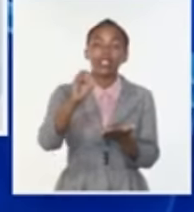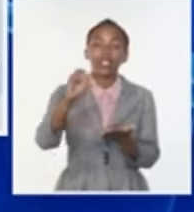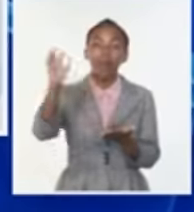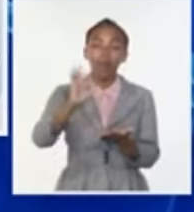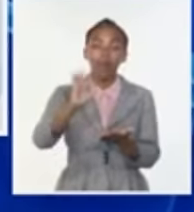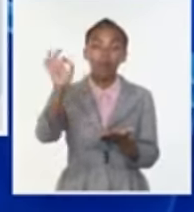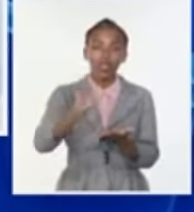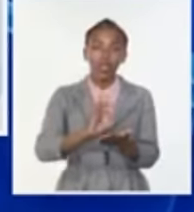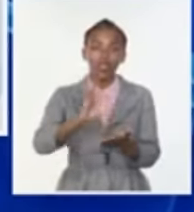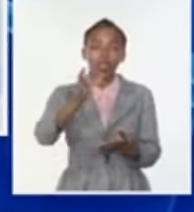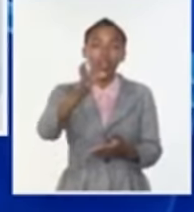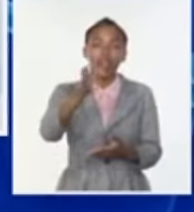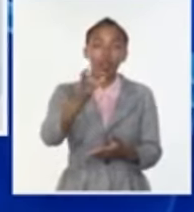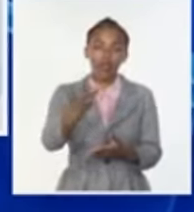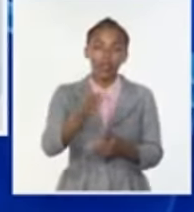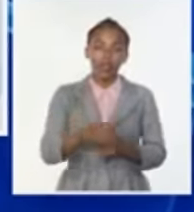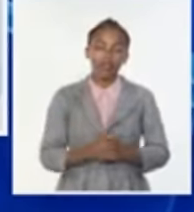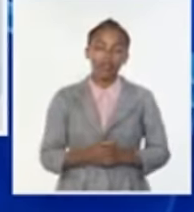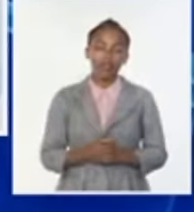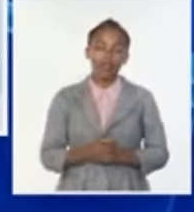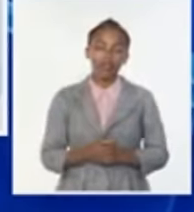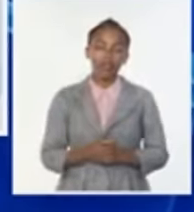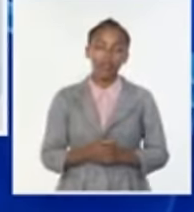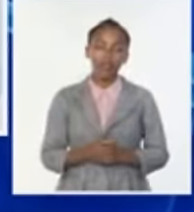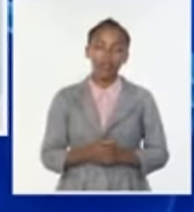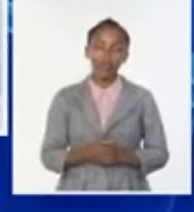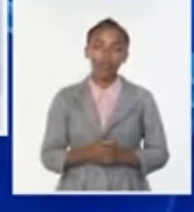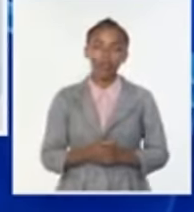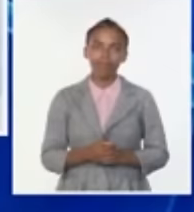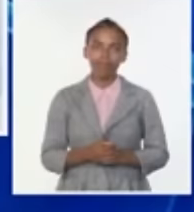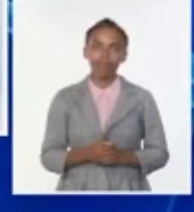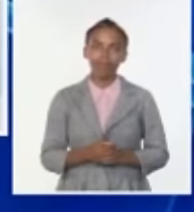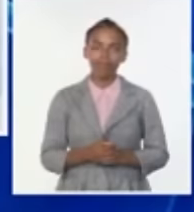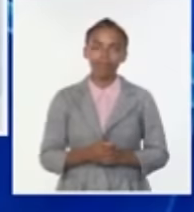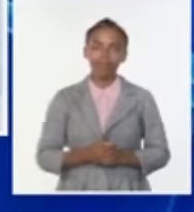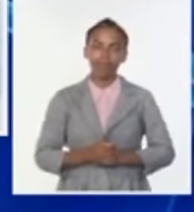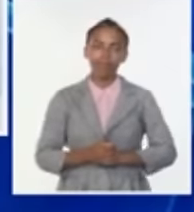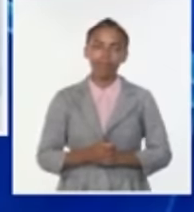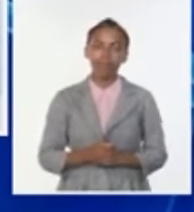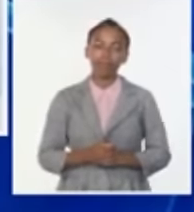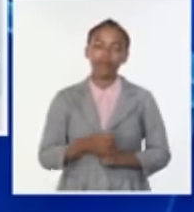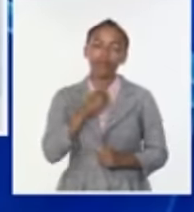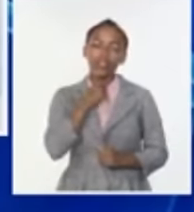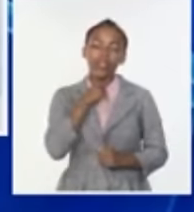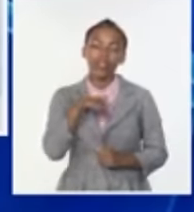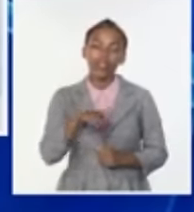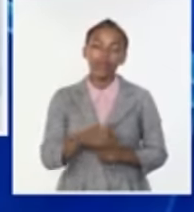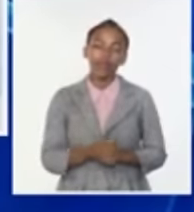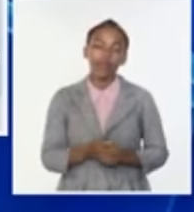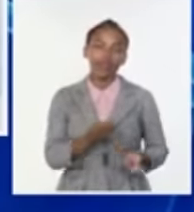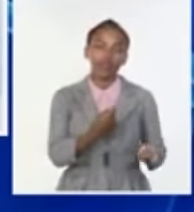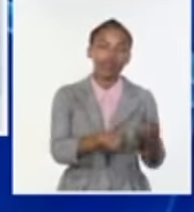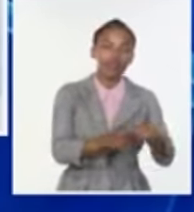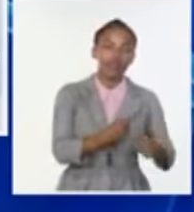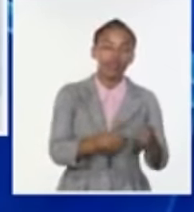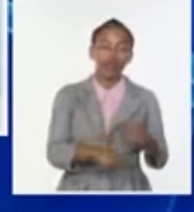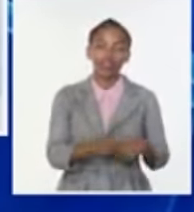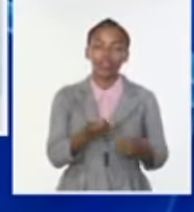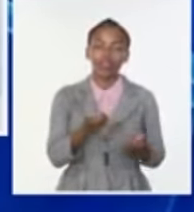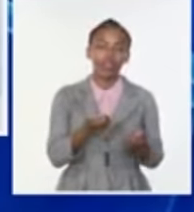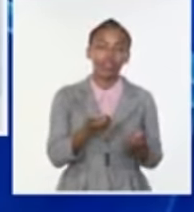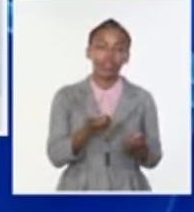tengan movimiento. ¿Cómo usted puede tener un negocio abierto? ¿Cómo usted puede importar decenas y decenas de